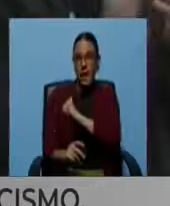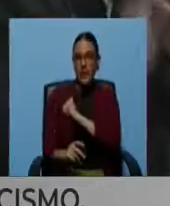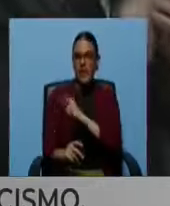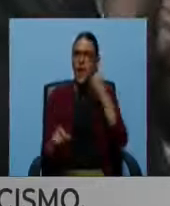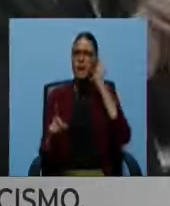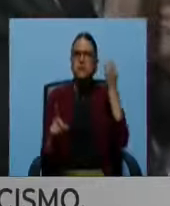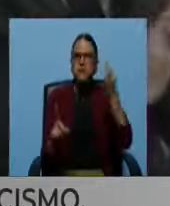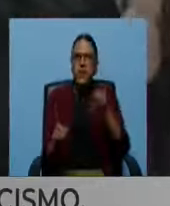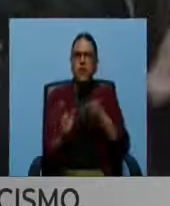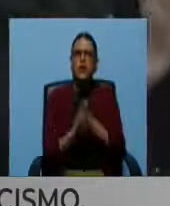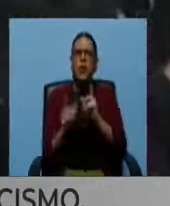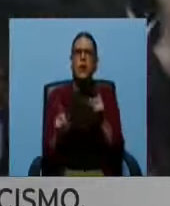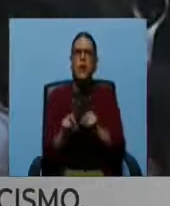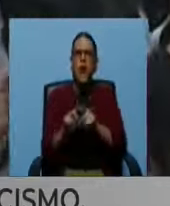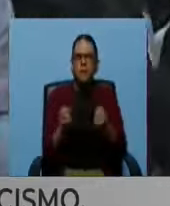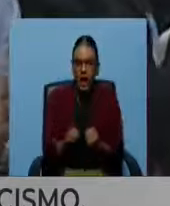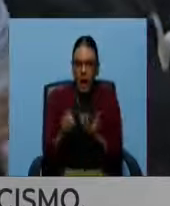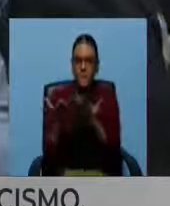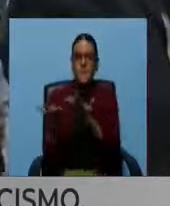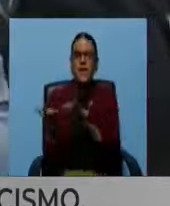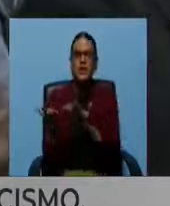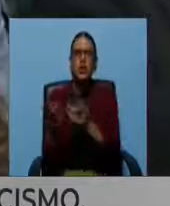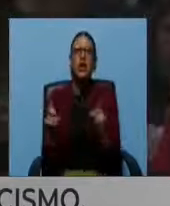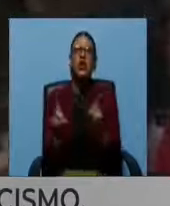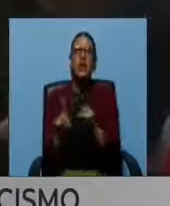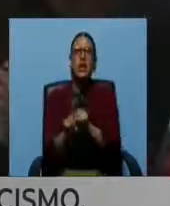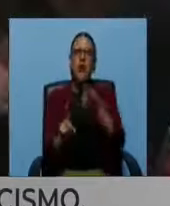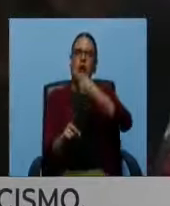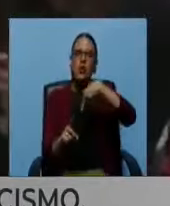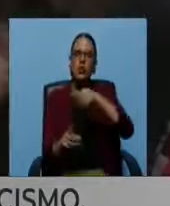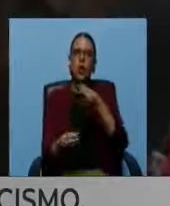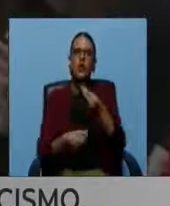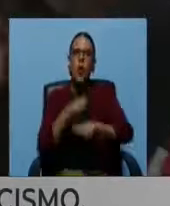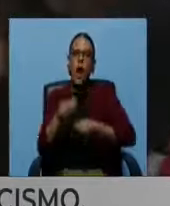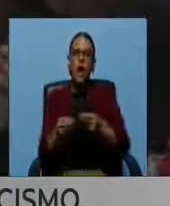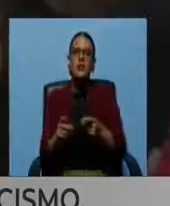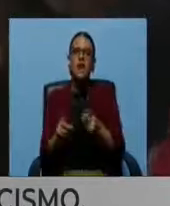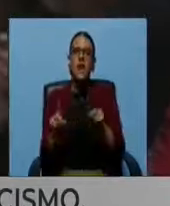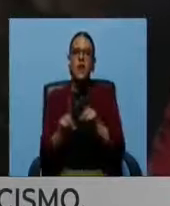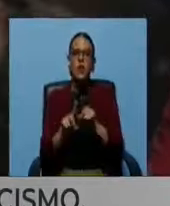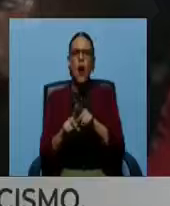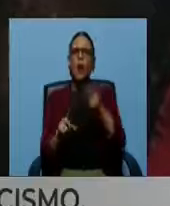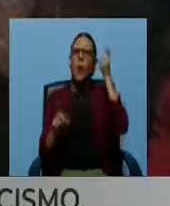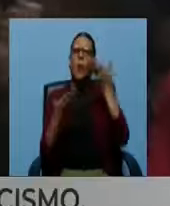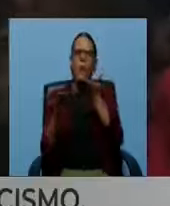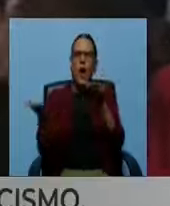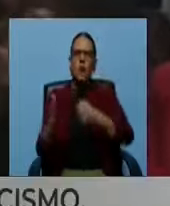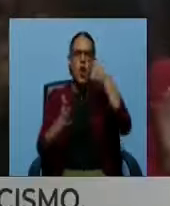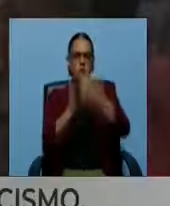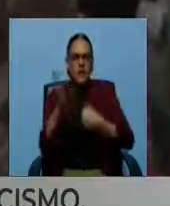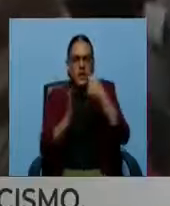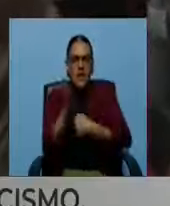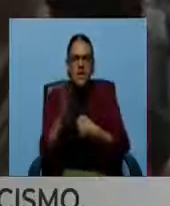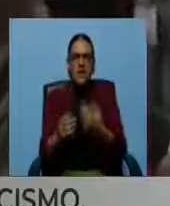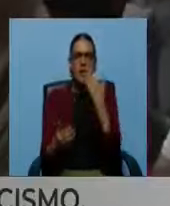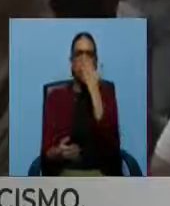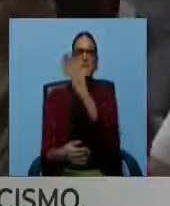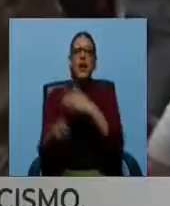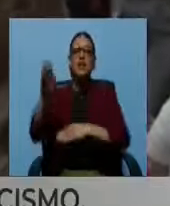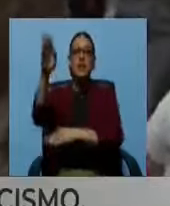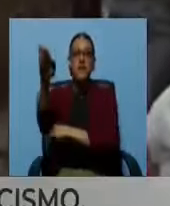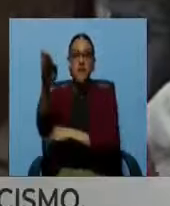que es la expresión más sublime de lo que es un pueblo en resistencia frente al